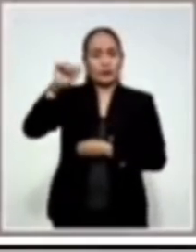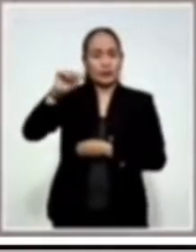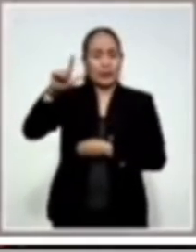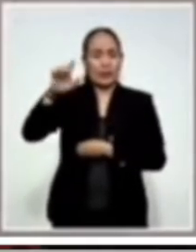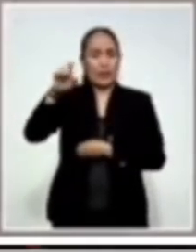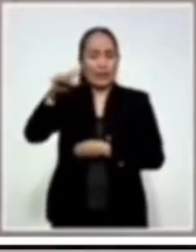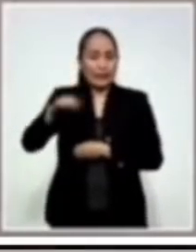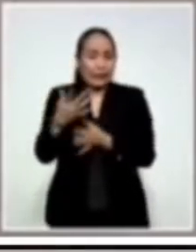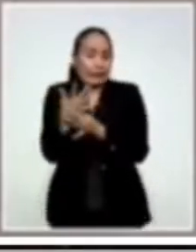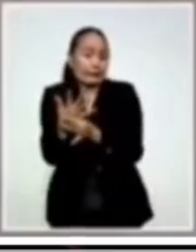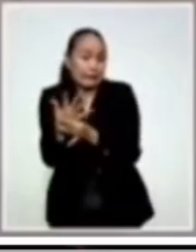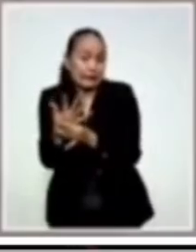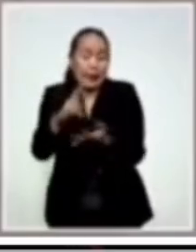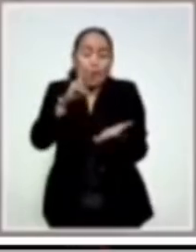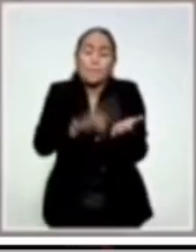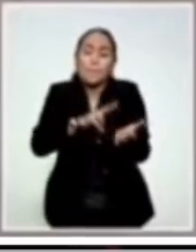la validez.